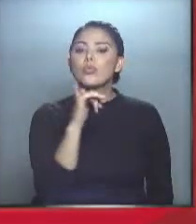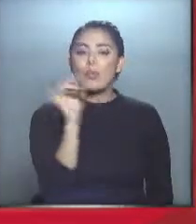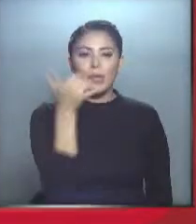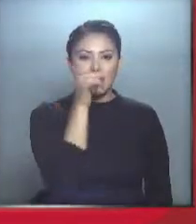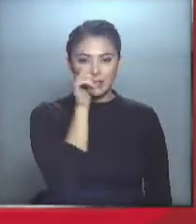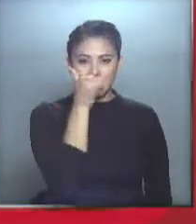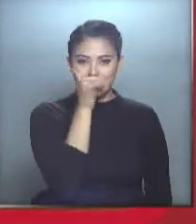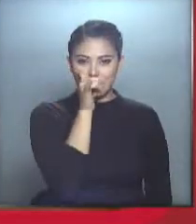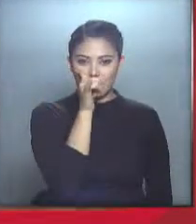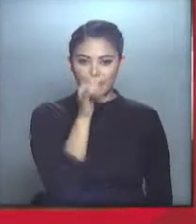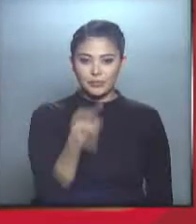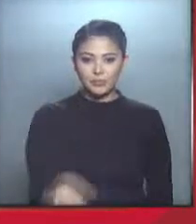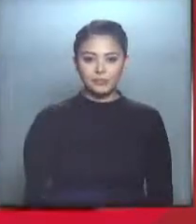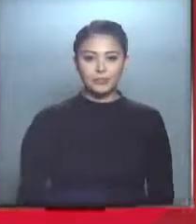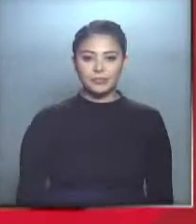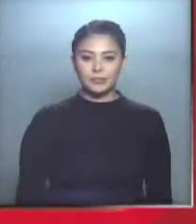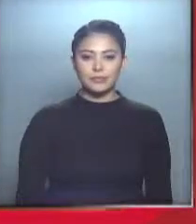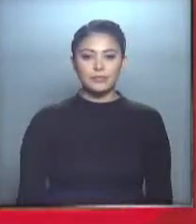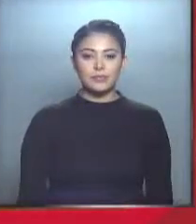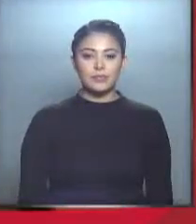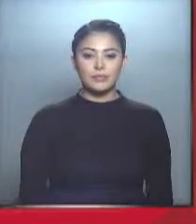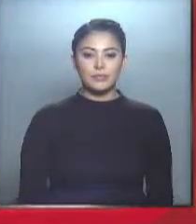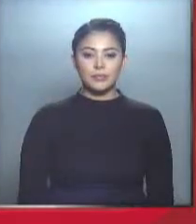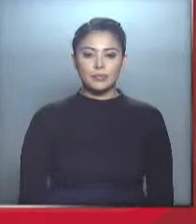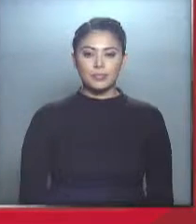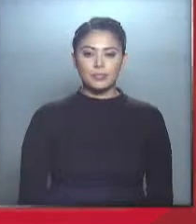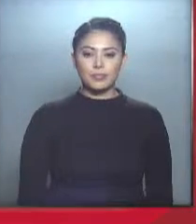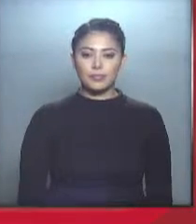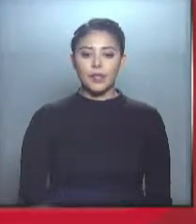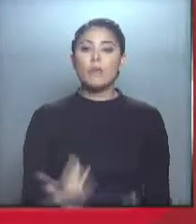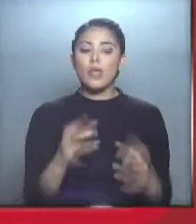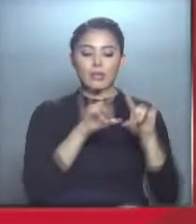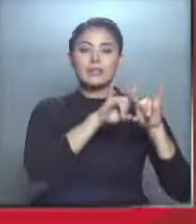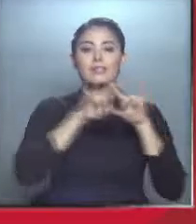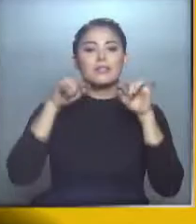lo sabe todo! ¡Pero al rey de España! Entra en